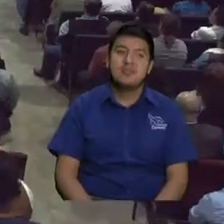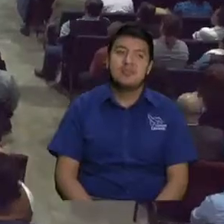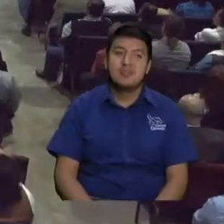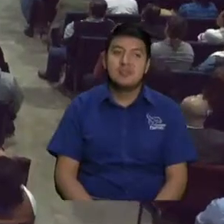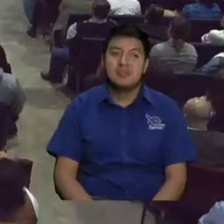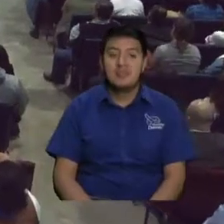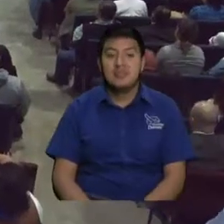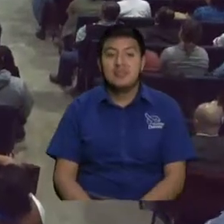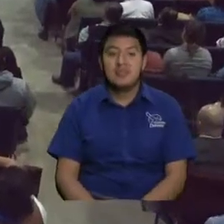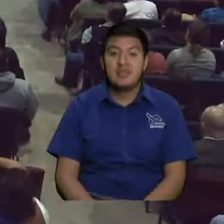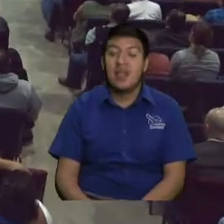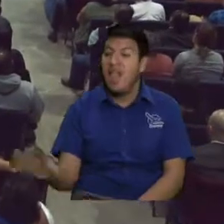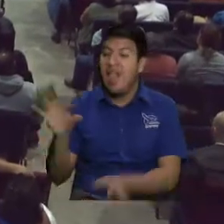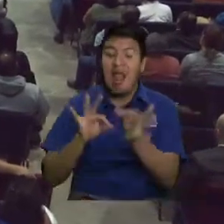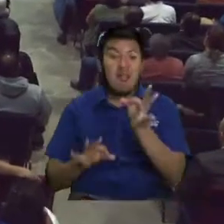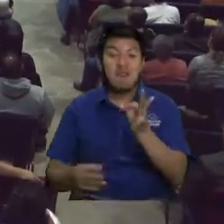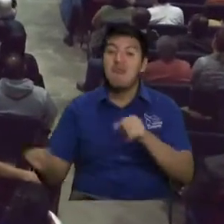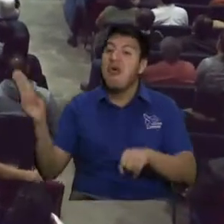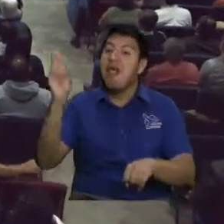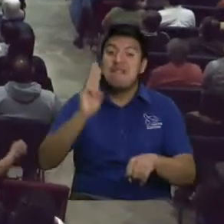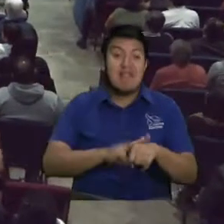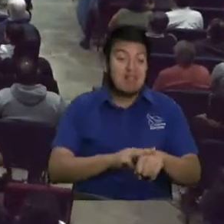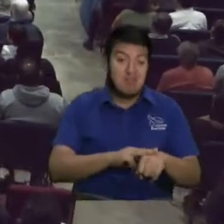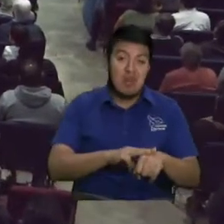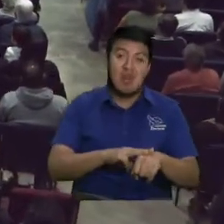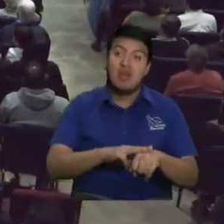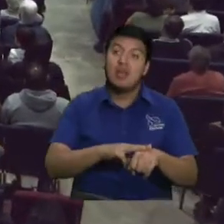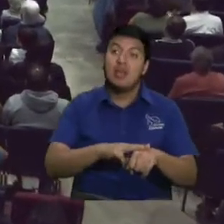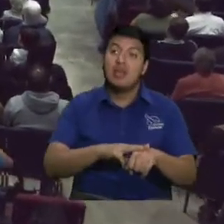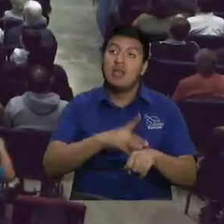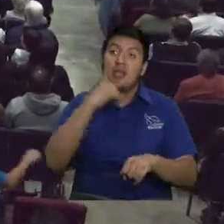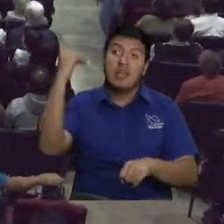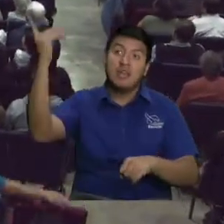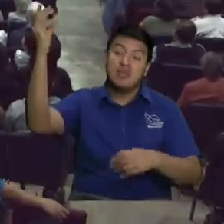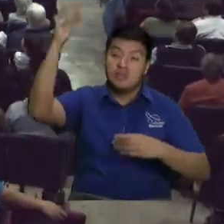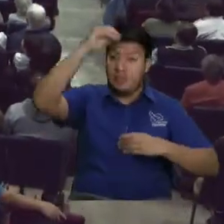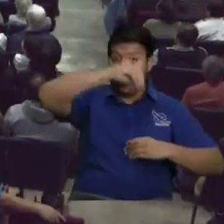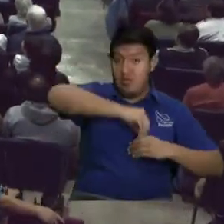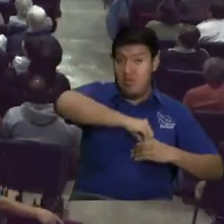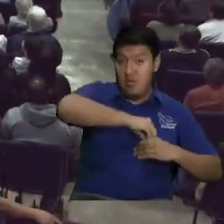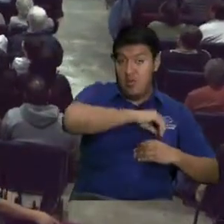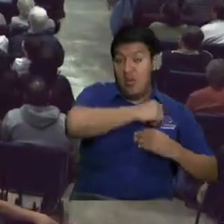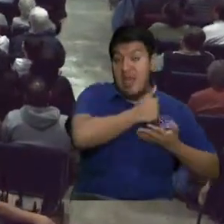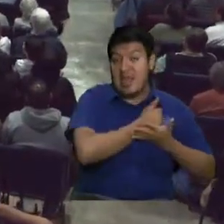Eso fue algo natural que Dios dejó en nuestra alma.